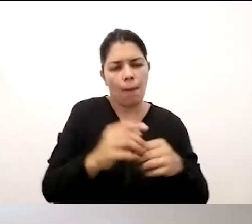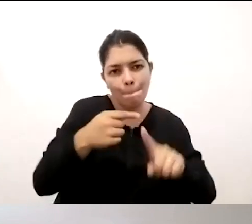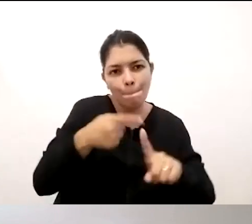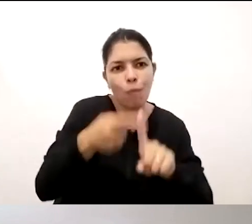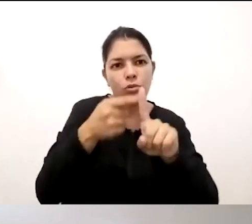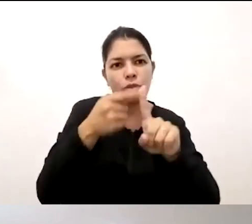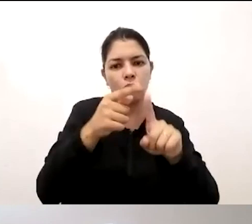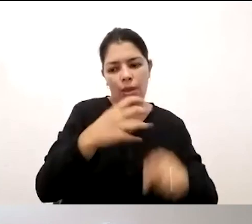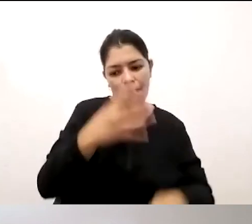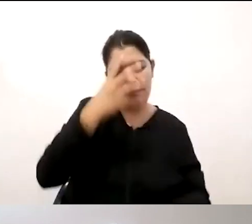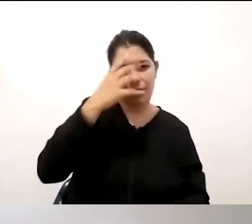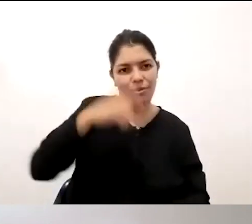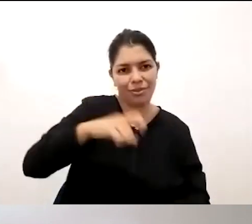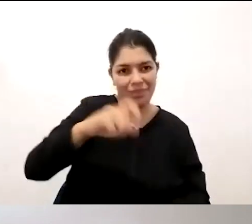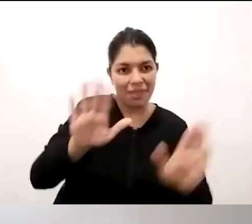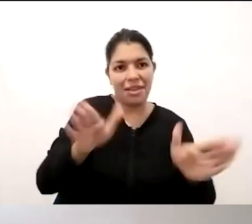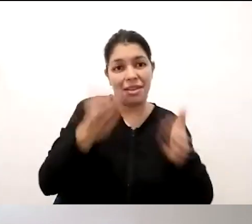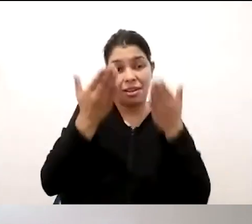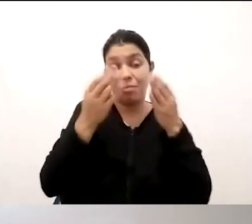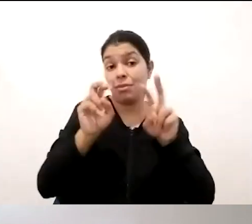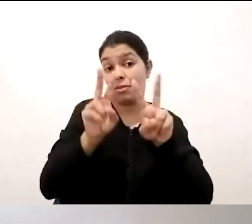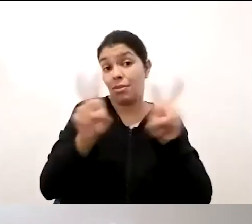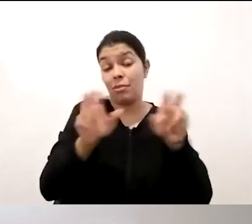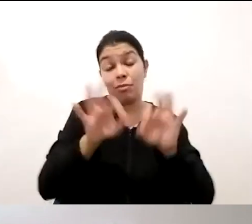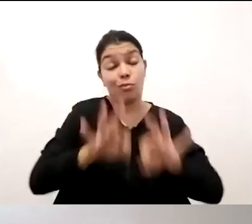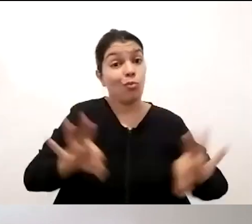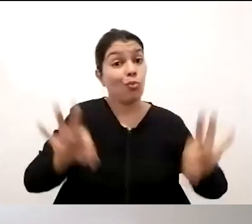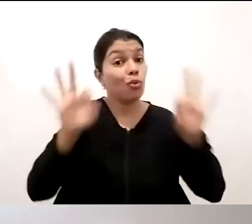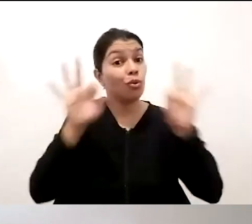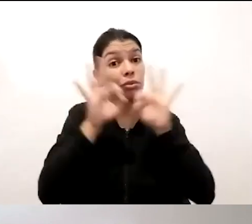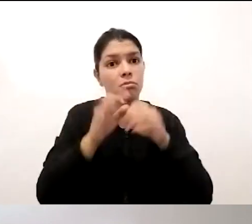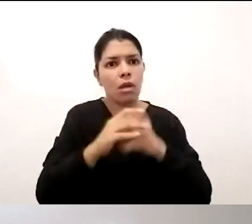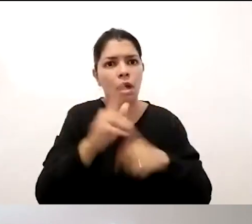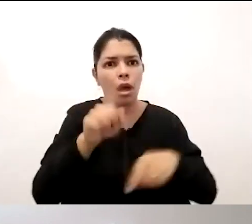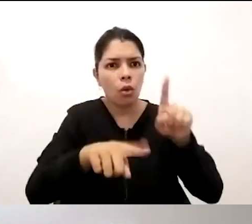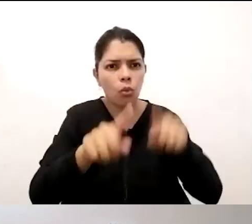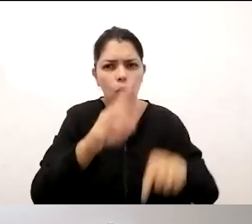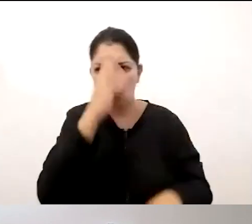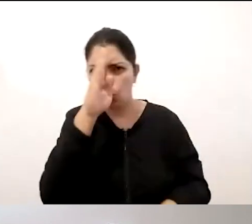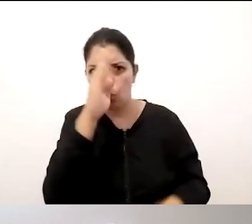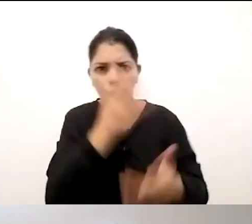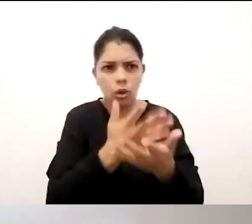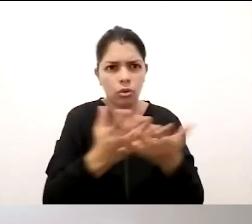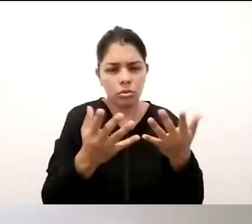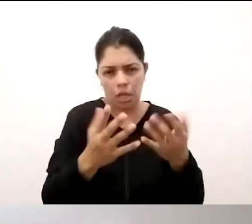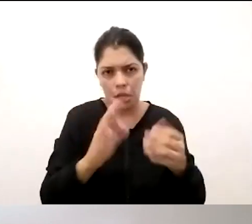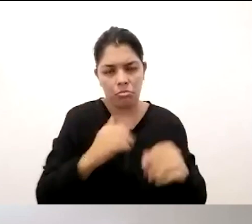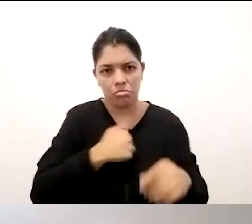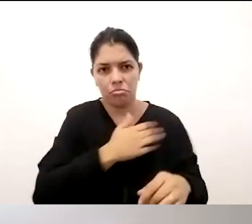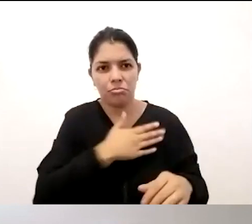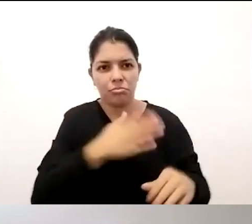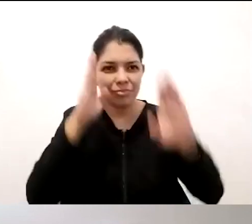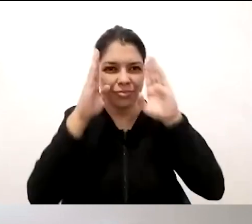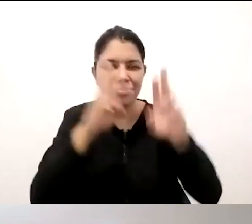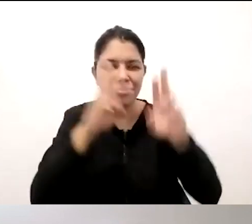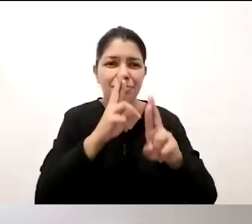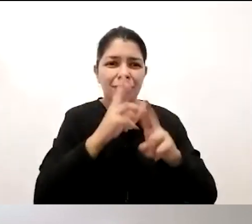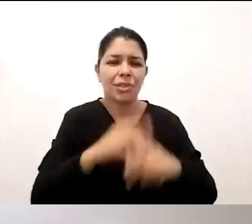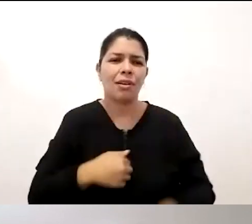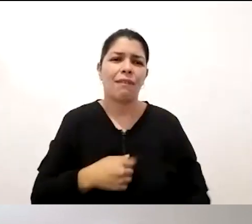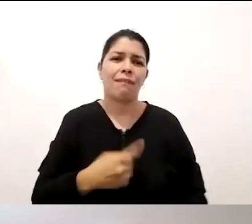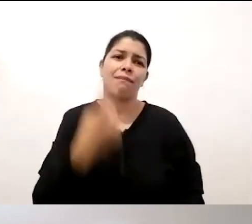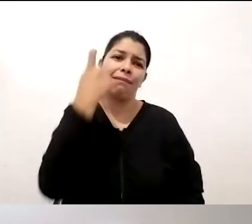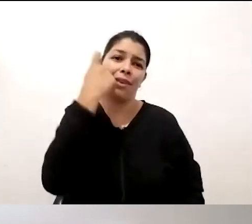hablarnos de este tema tan importante, y pues si existe alguna duda estaremos atentos a responder. Los extrañamos muchísimo